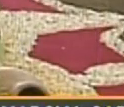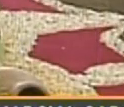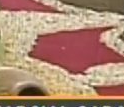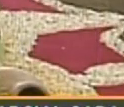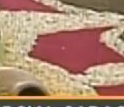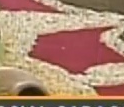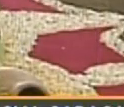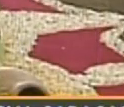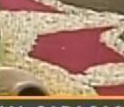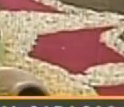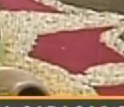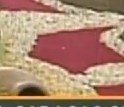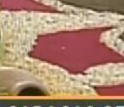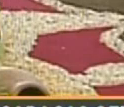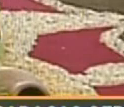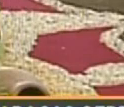Carlos.